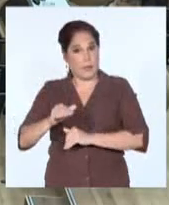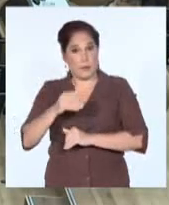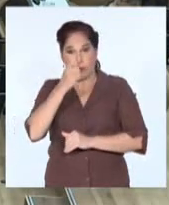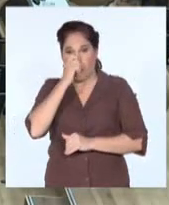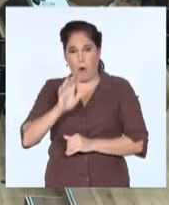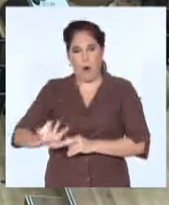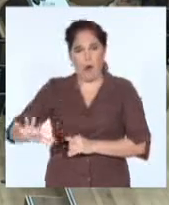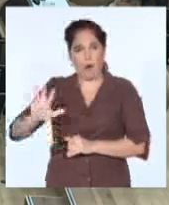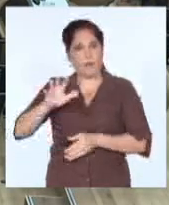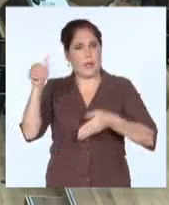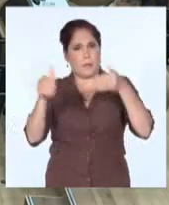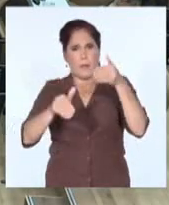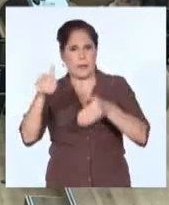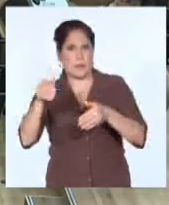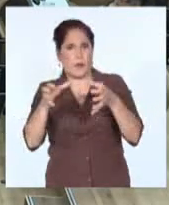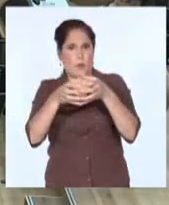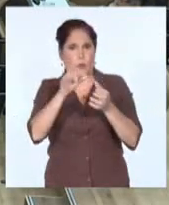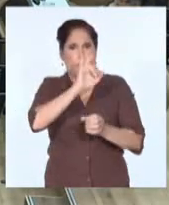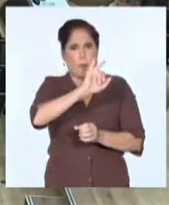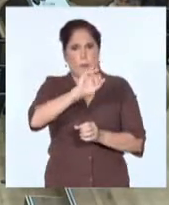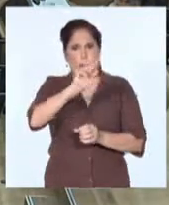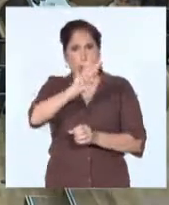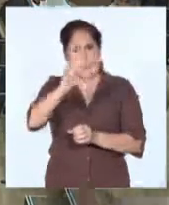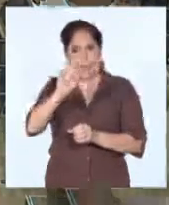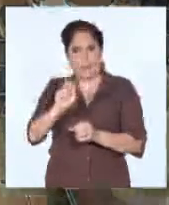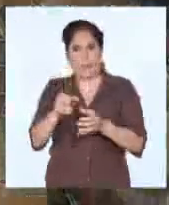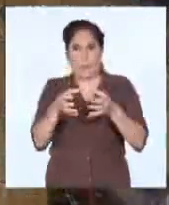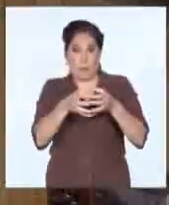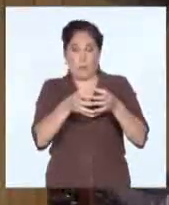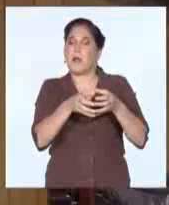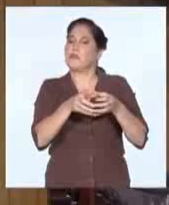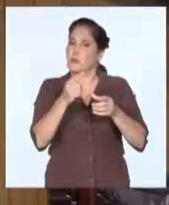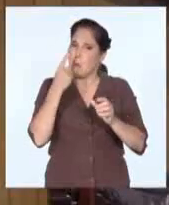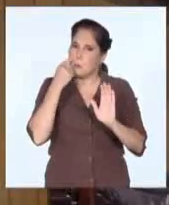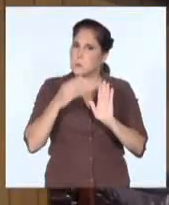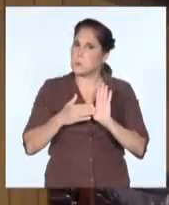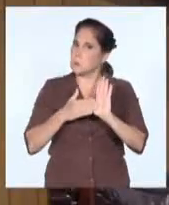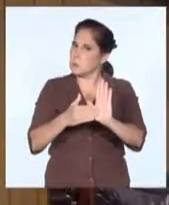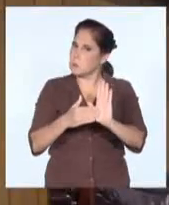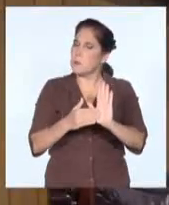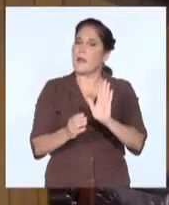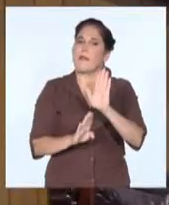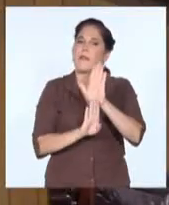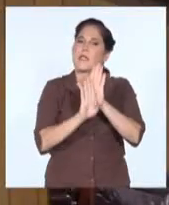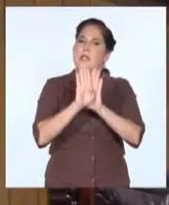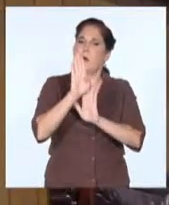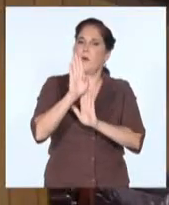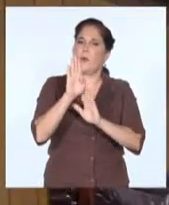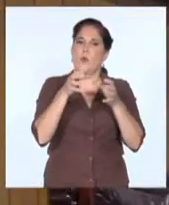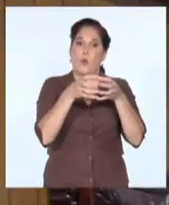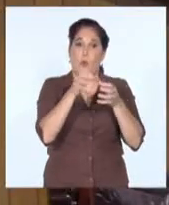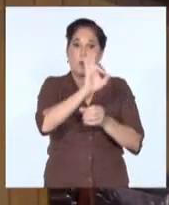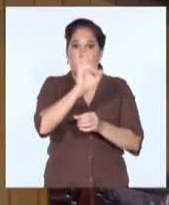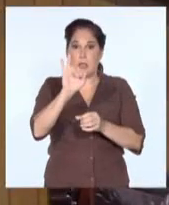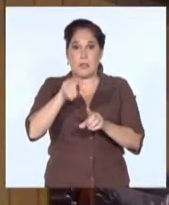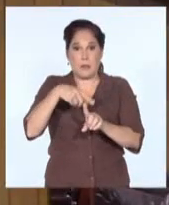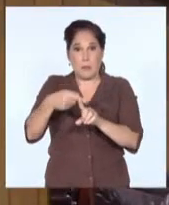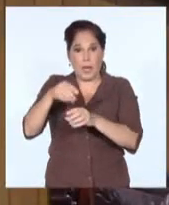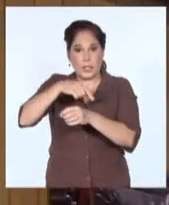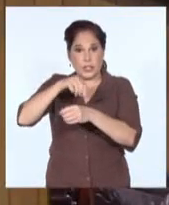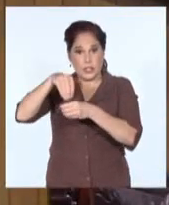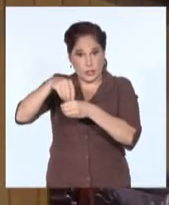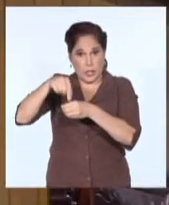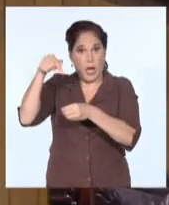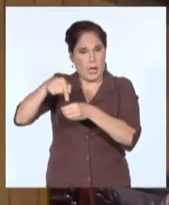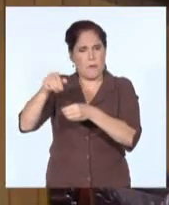ha llevado a cabo la representación del mundo en desarrollo, incluido el grupo 77, y ahora